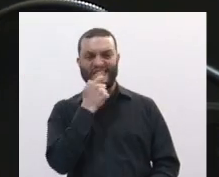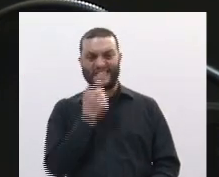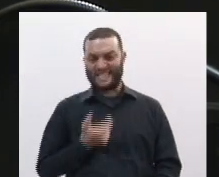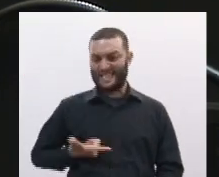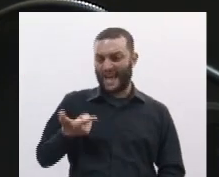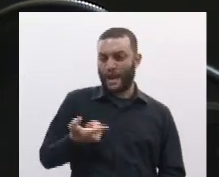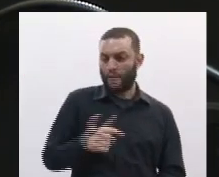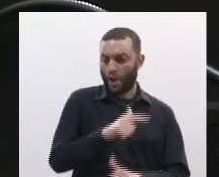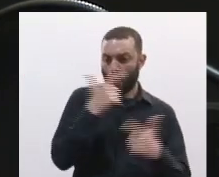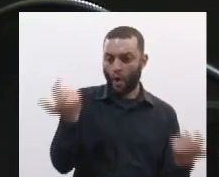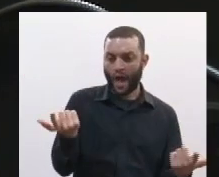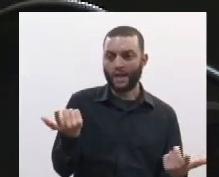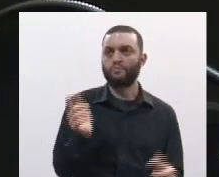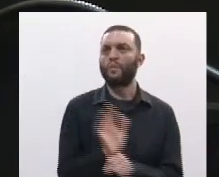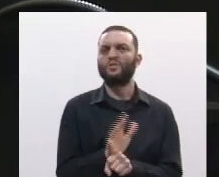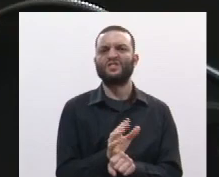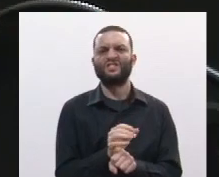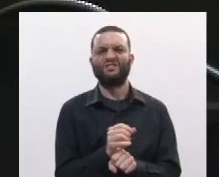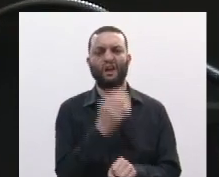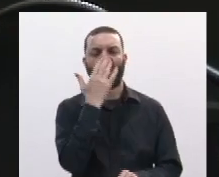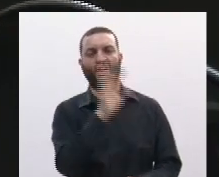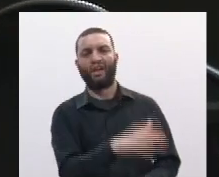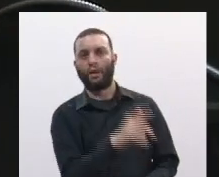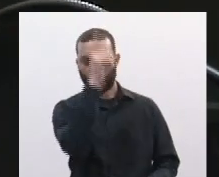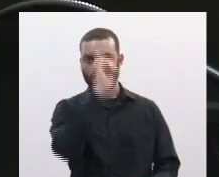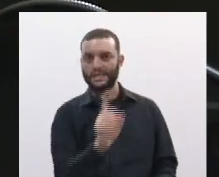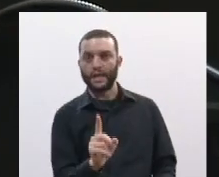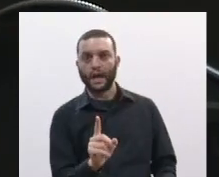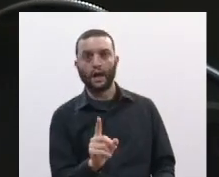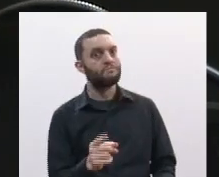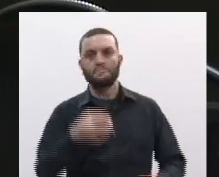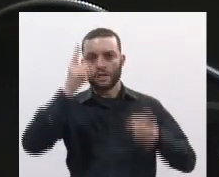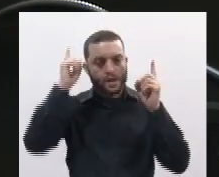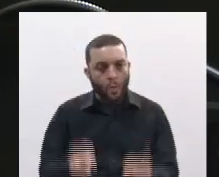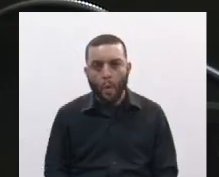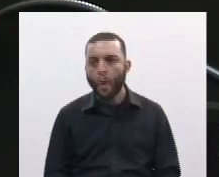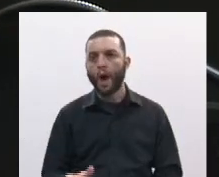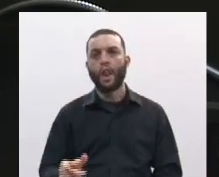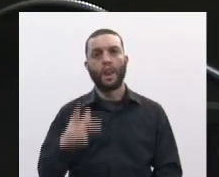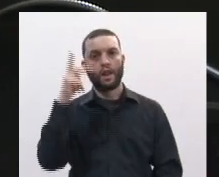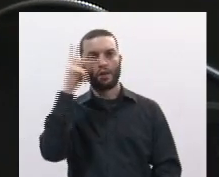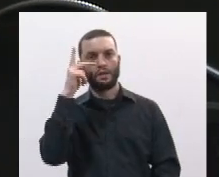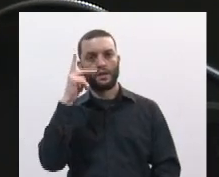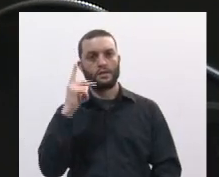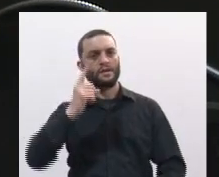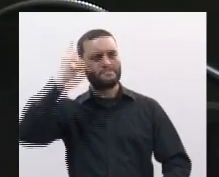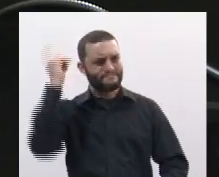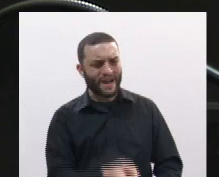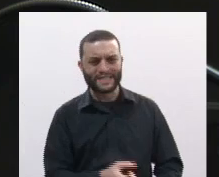la dignidad de la policía, no tener armas de fuego. Y bueno, lo impuso, Y eso fue algo que quedó para siempre.